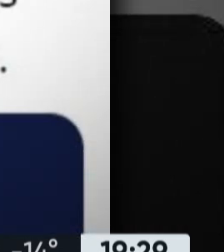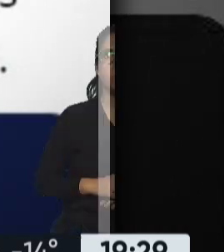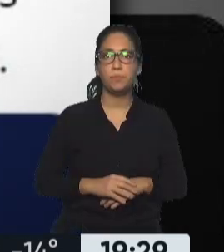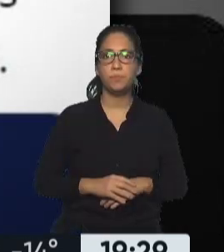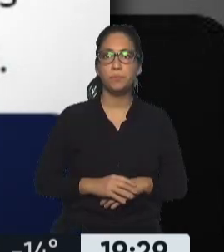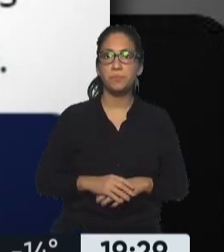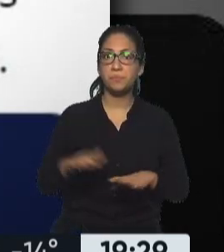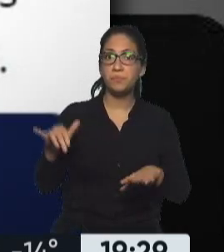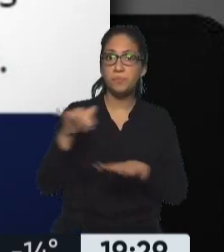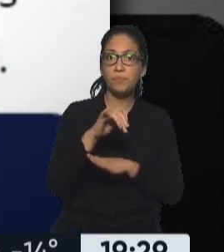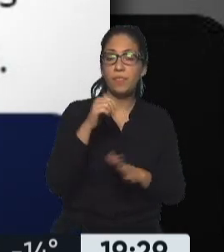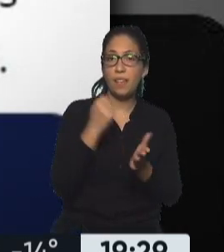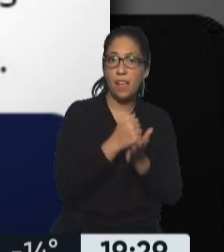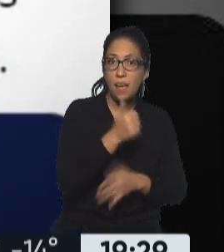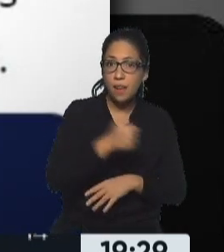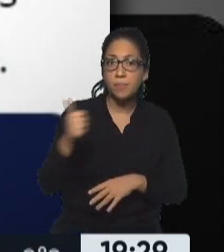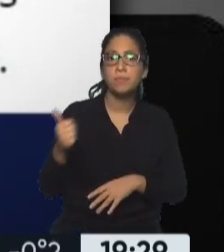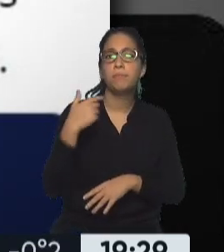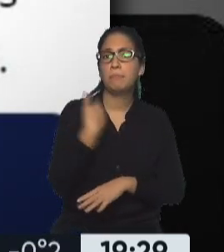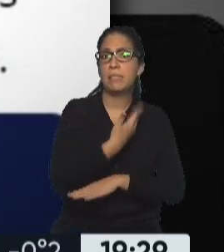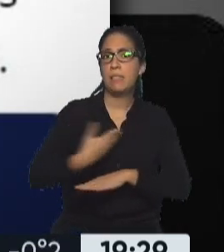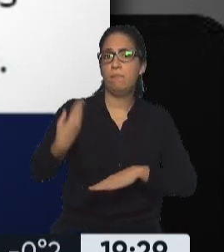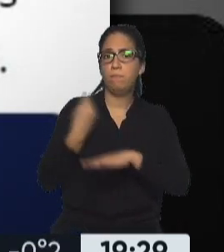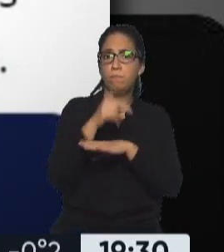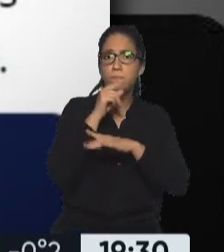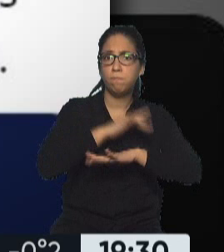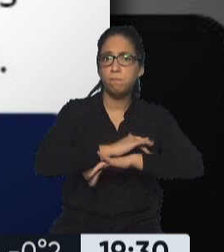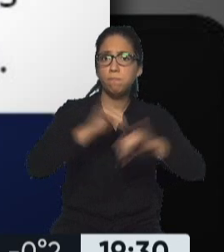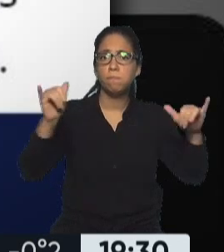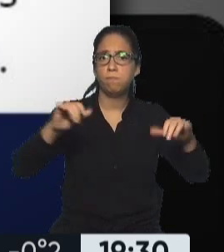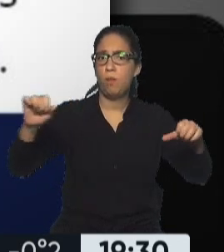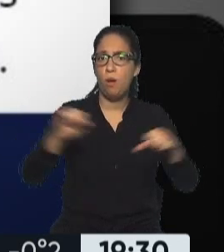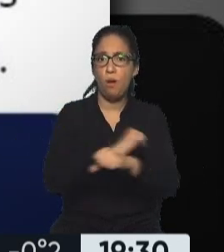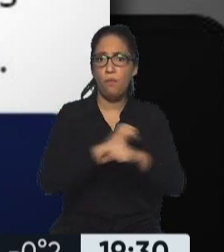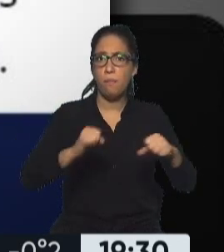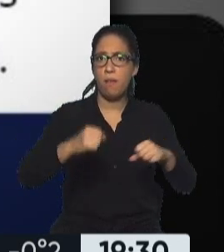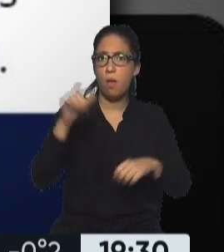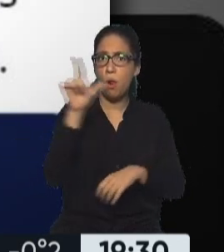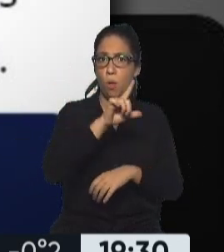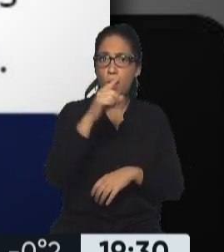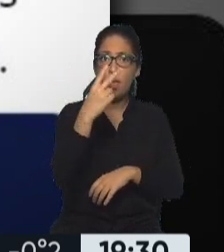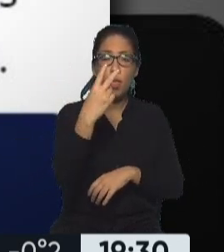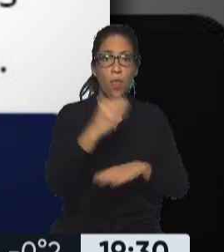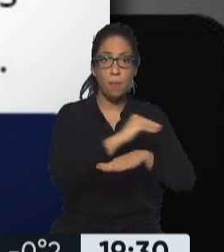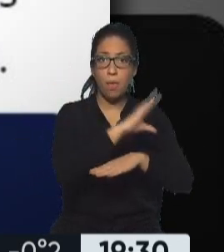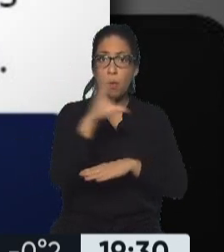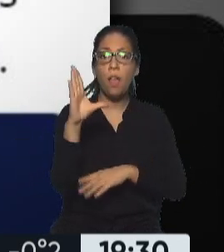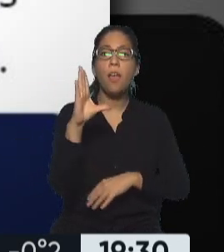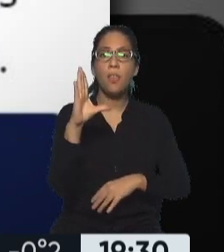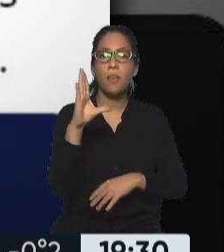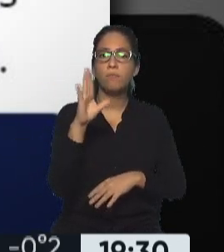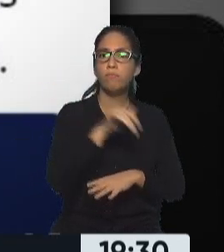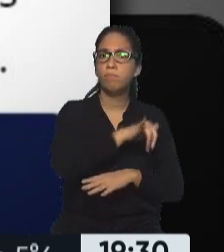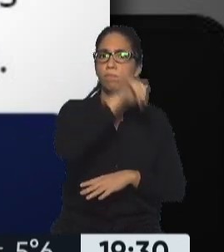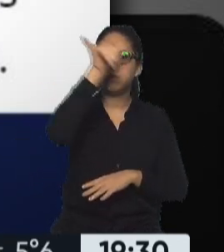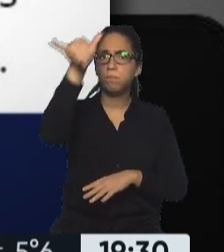Aerolíneas Argentinas, a través de un tuit de su presidente Pablo Seriani, acaba de confirmar que este lunes a las 2 de la madrugada parte un